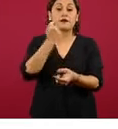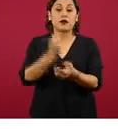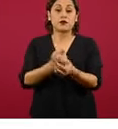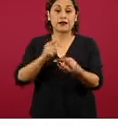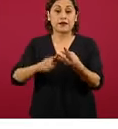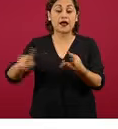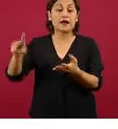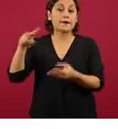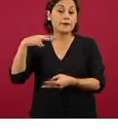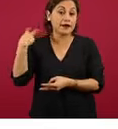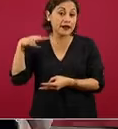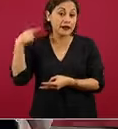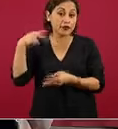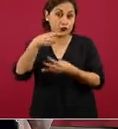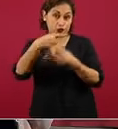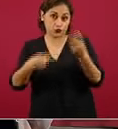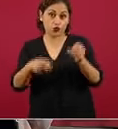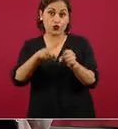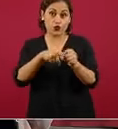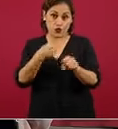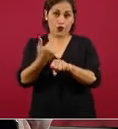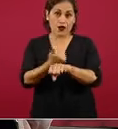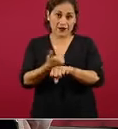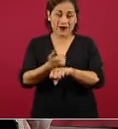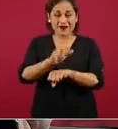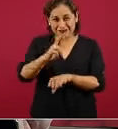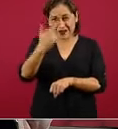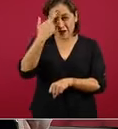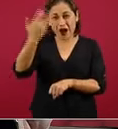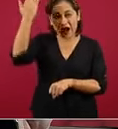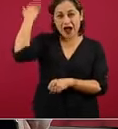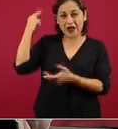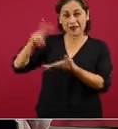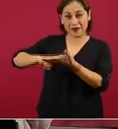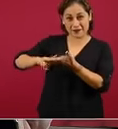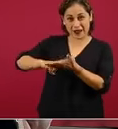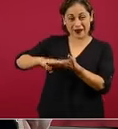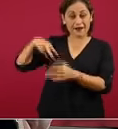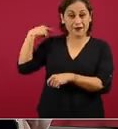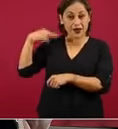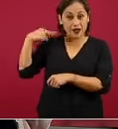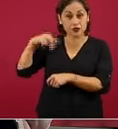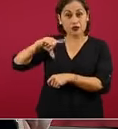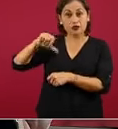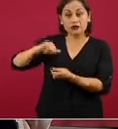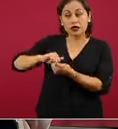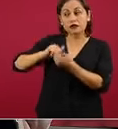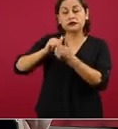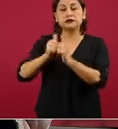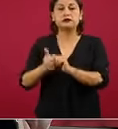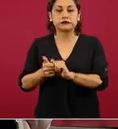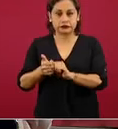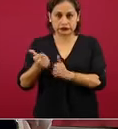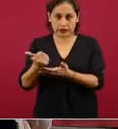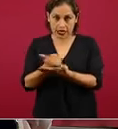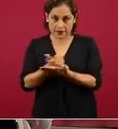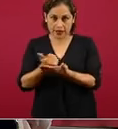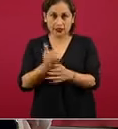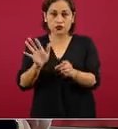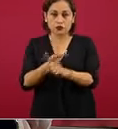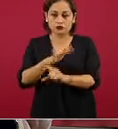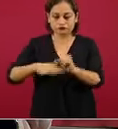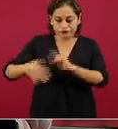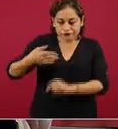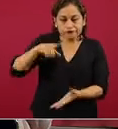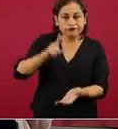amarillo. Recuerden que Veracruz había pasado de verde y regresó al color amarillo por los diferentes indicadores que